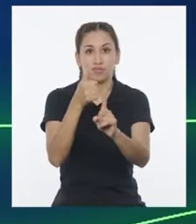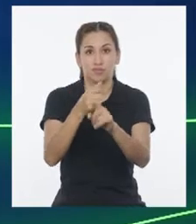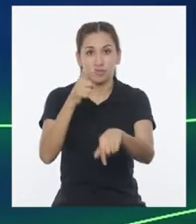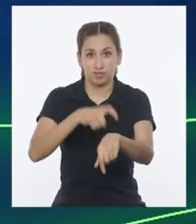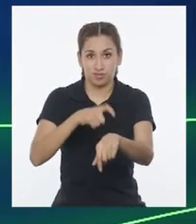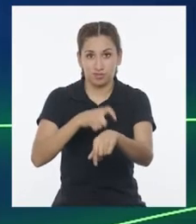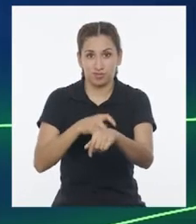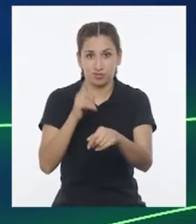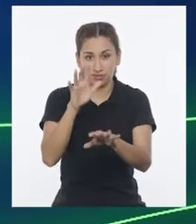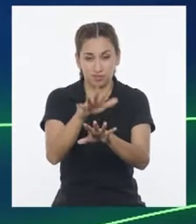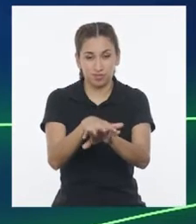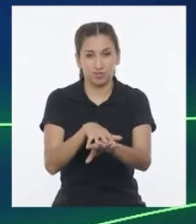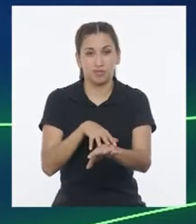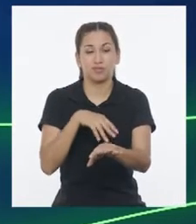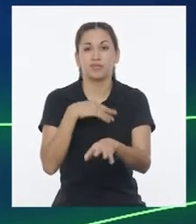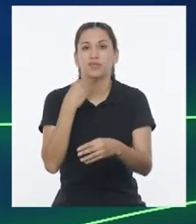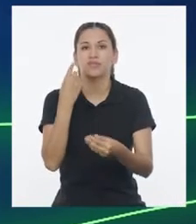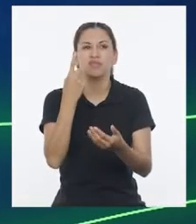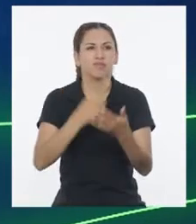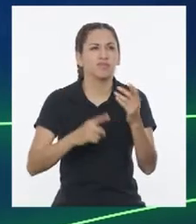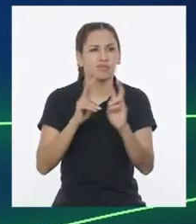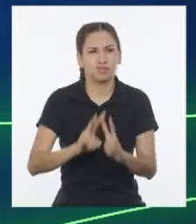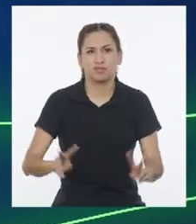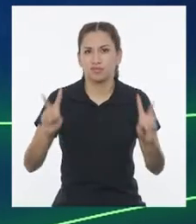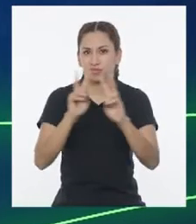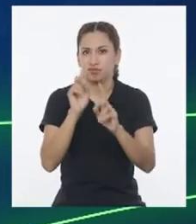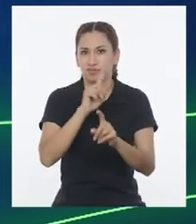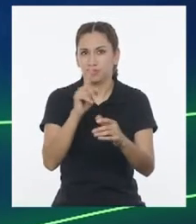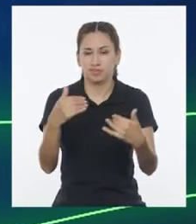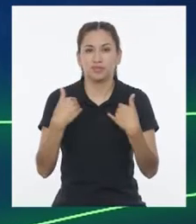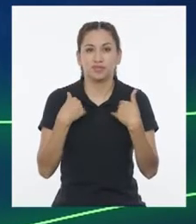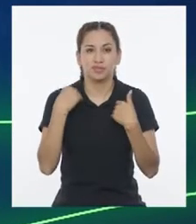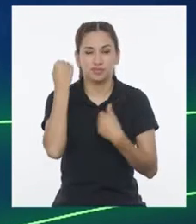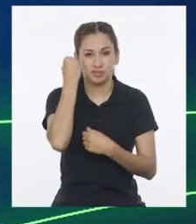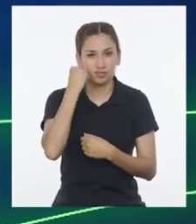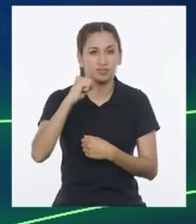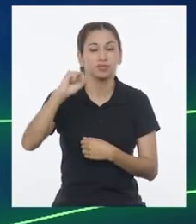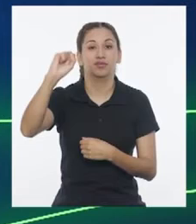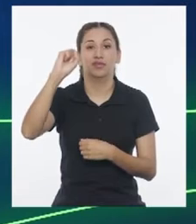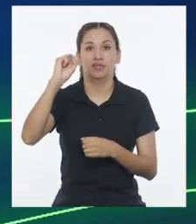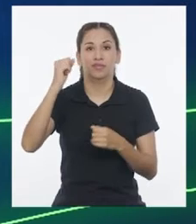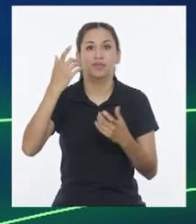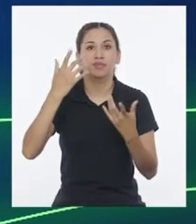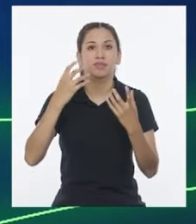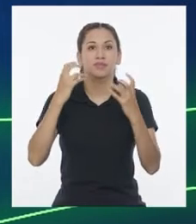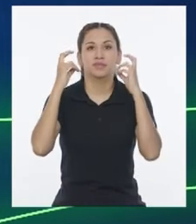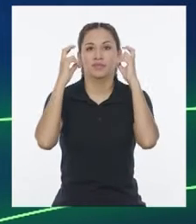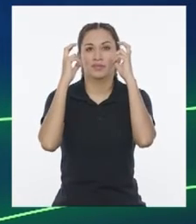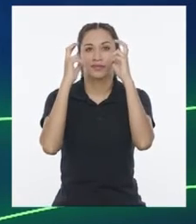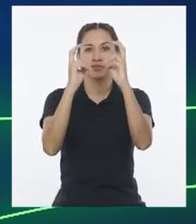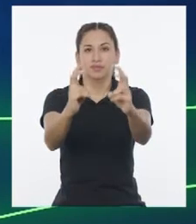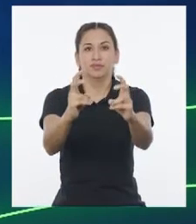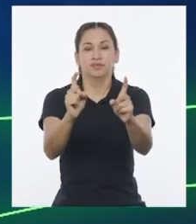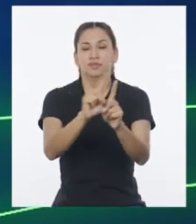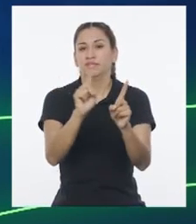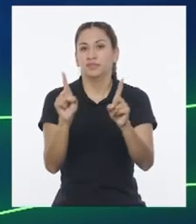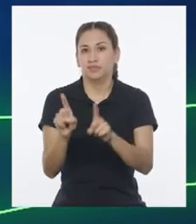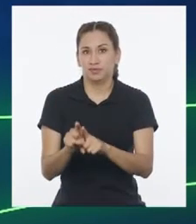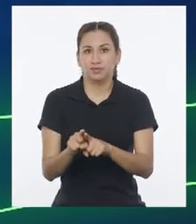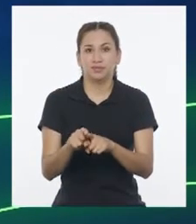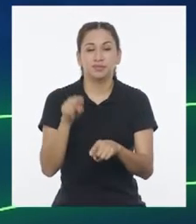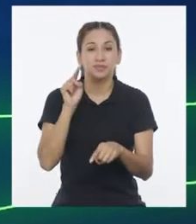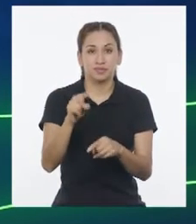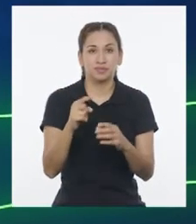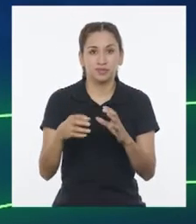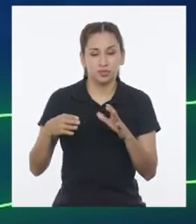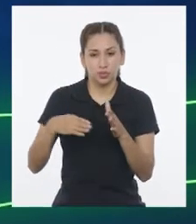al propio tiempo su lentitud, ¿qué valor no concederían los viajeros a los aerotrenes y sobre